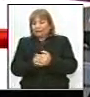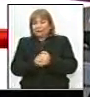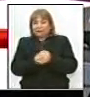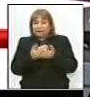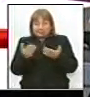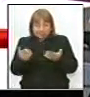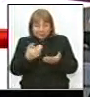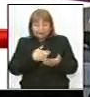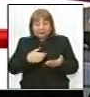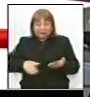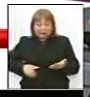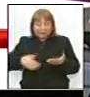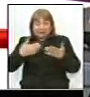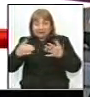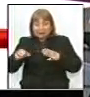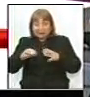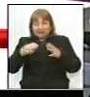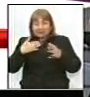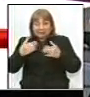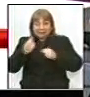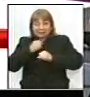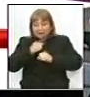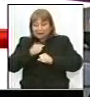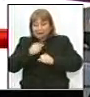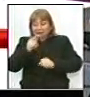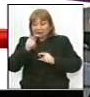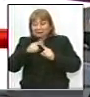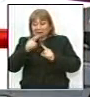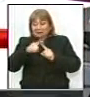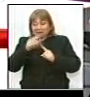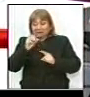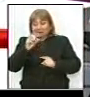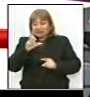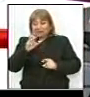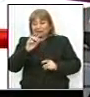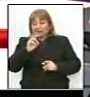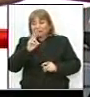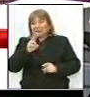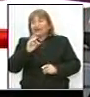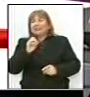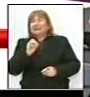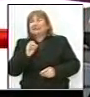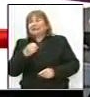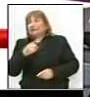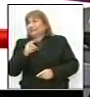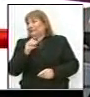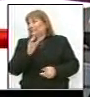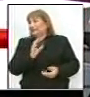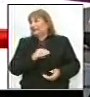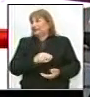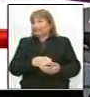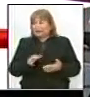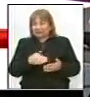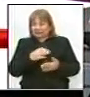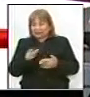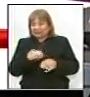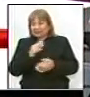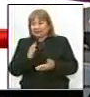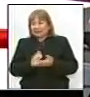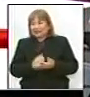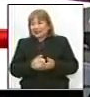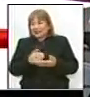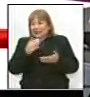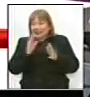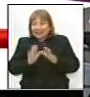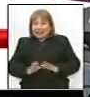y la va a ser como cuando defendía al señor toledo de pueblo 20 millones de corte llevarlo va a ser no tiene el problema por eso pero que lo